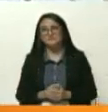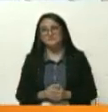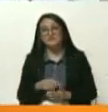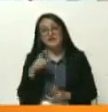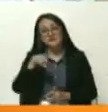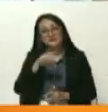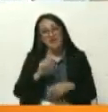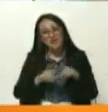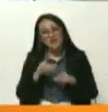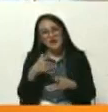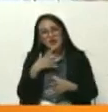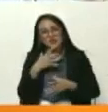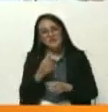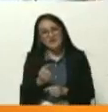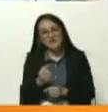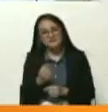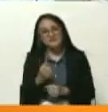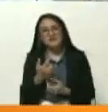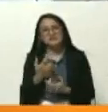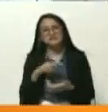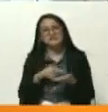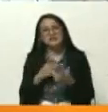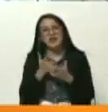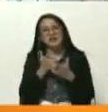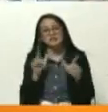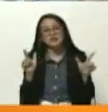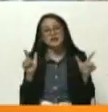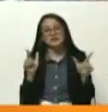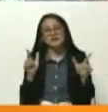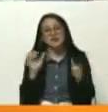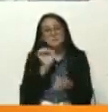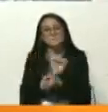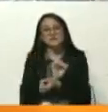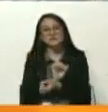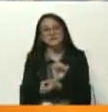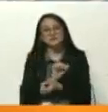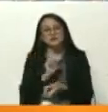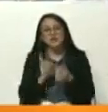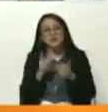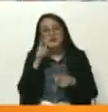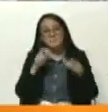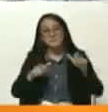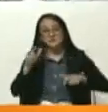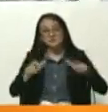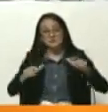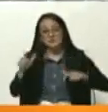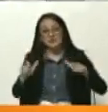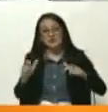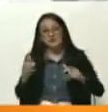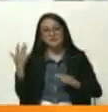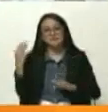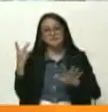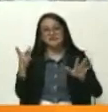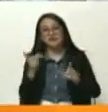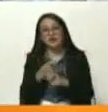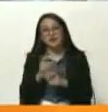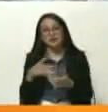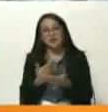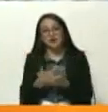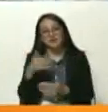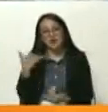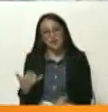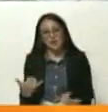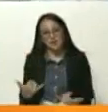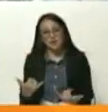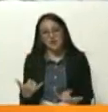profunda confianza tienen que ver con la libertad de varias personas que estuvieron privadas de la libertad desde el 7 de agosto hasta el día de hoy